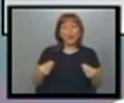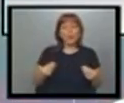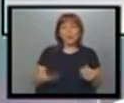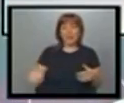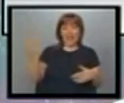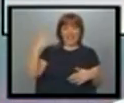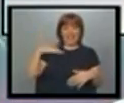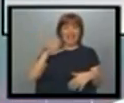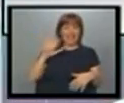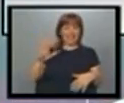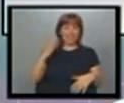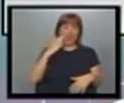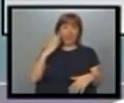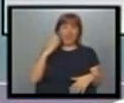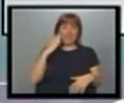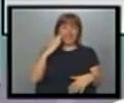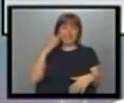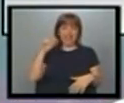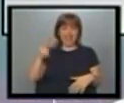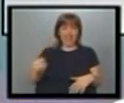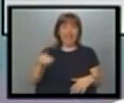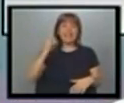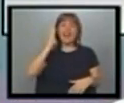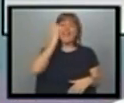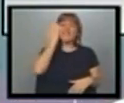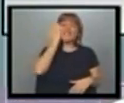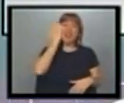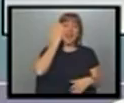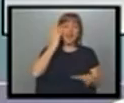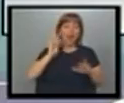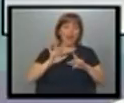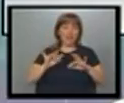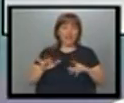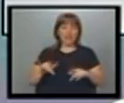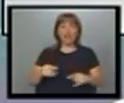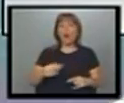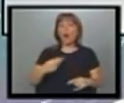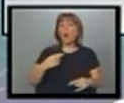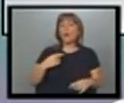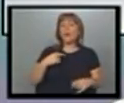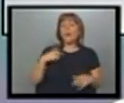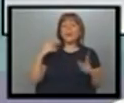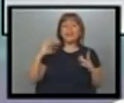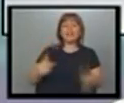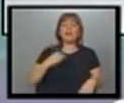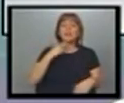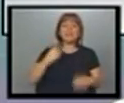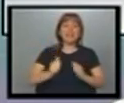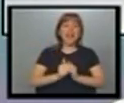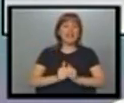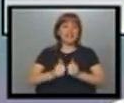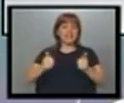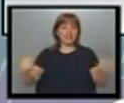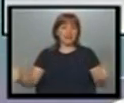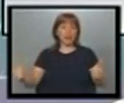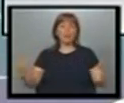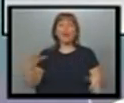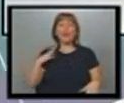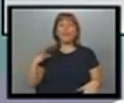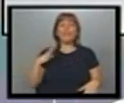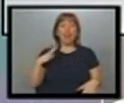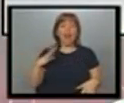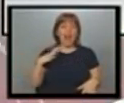mamá, a través de una página que abrió en Facebook, decía: mis hijas ya están separadas, pero todavía falta que